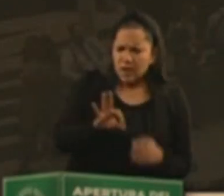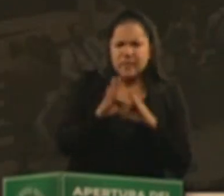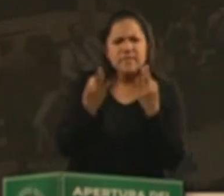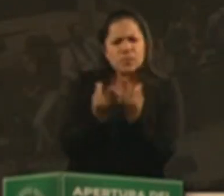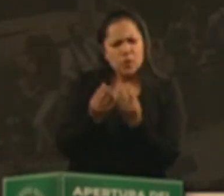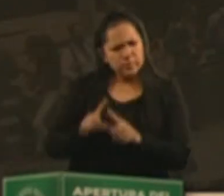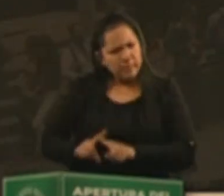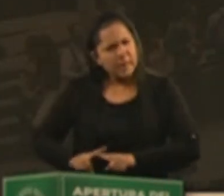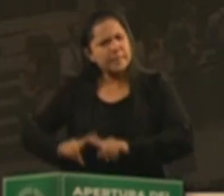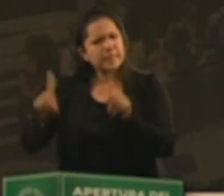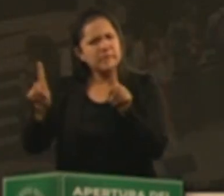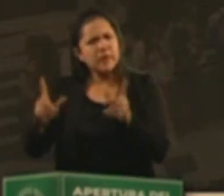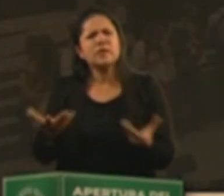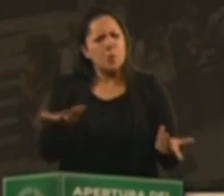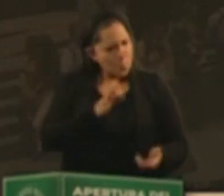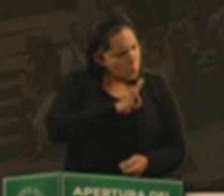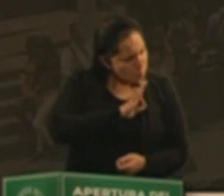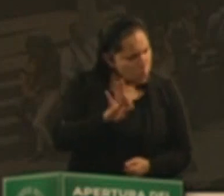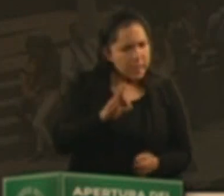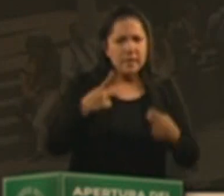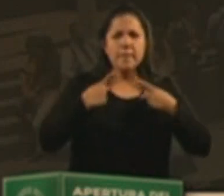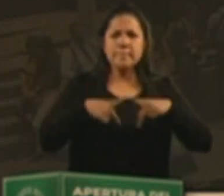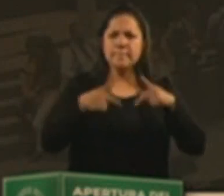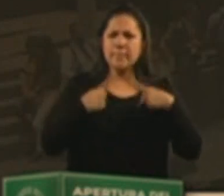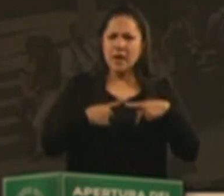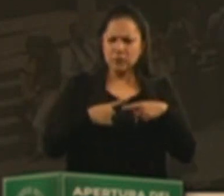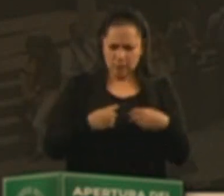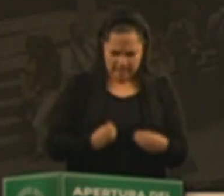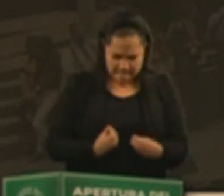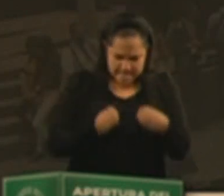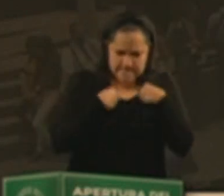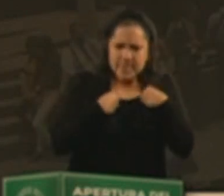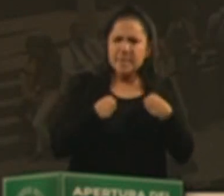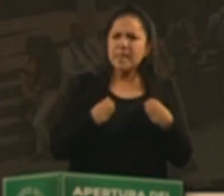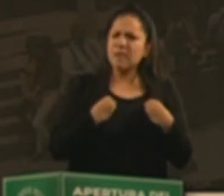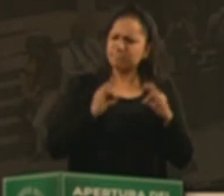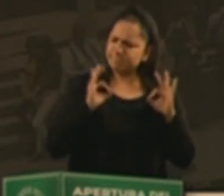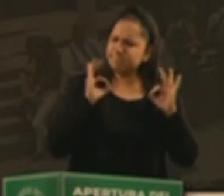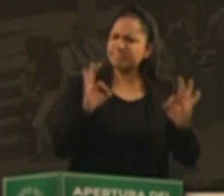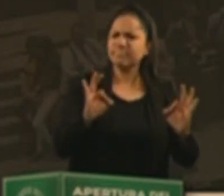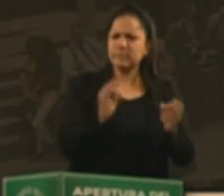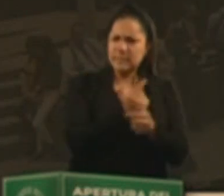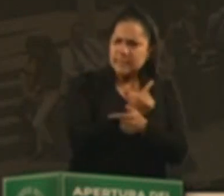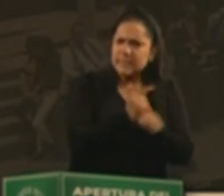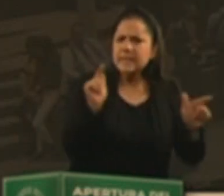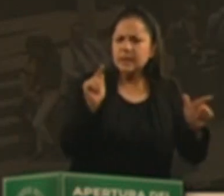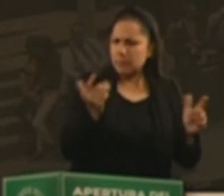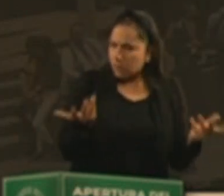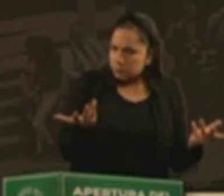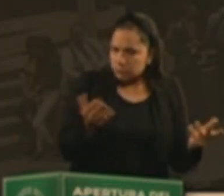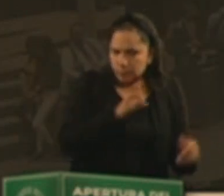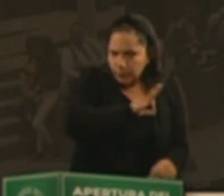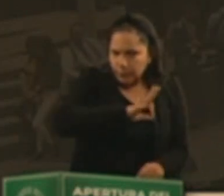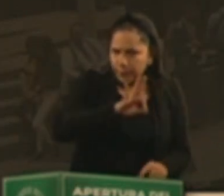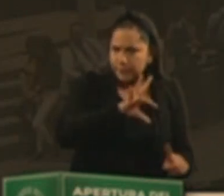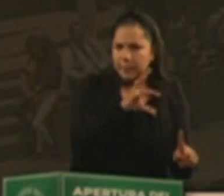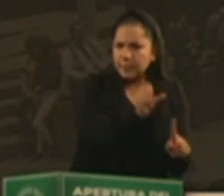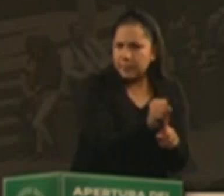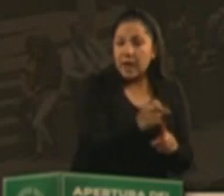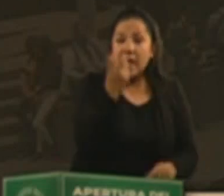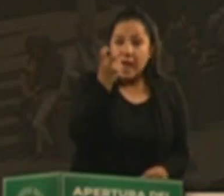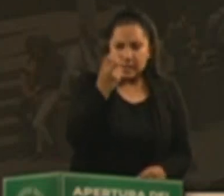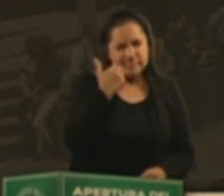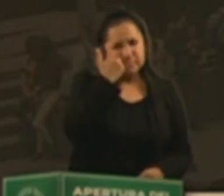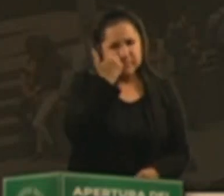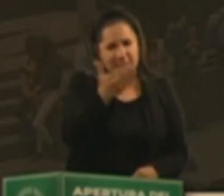libre. Por eso, a todas esas personas en Movimiento Ciudadano queremos que sepan que México, México